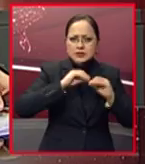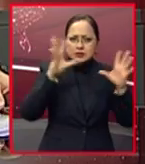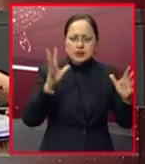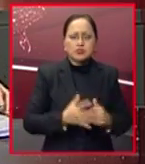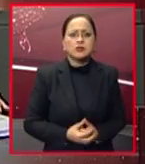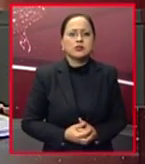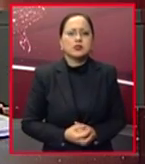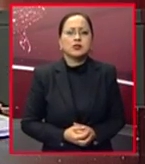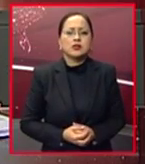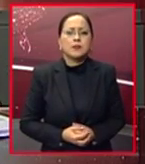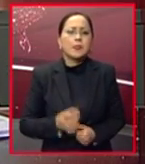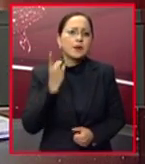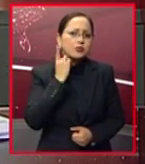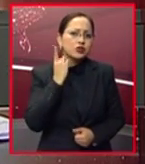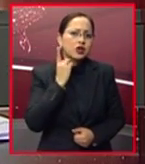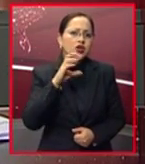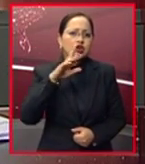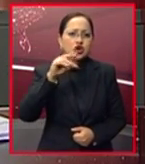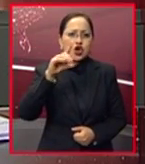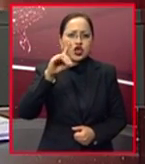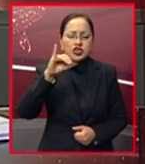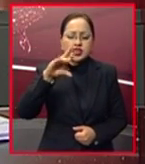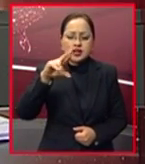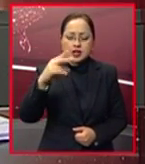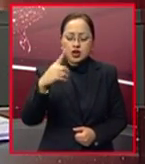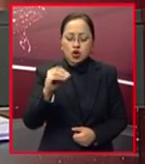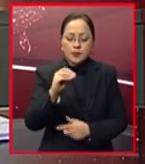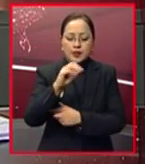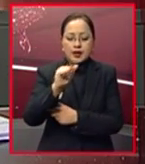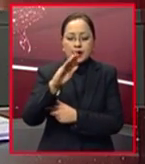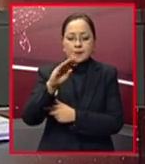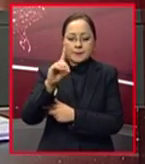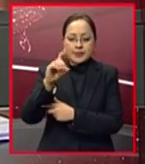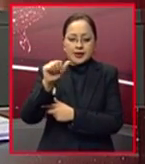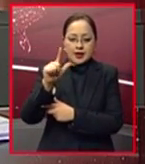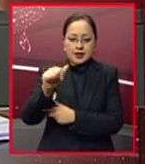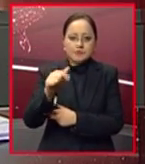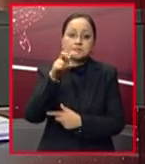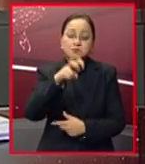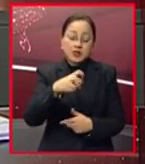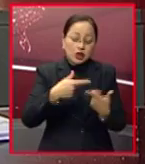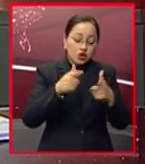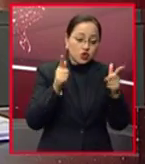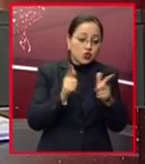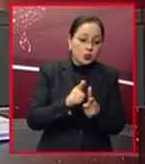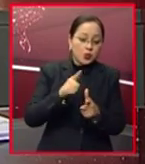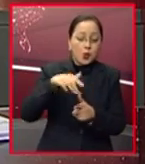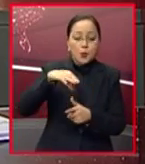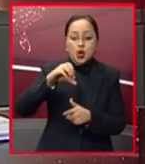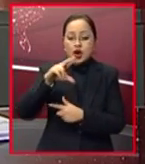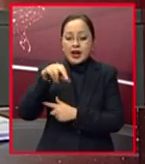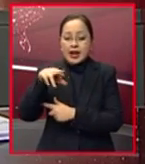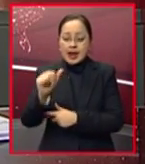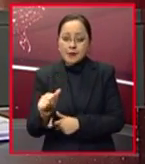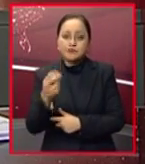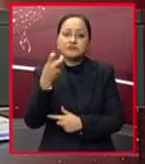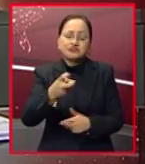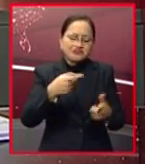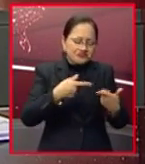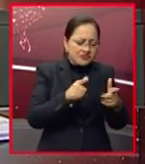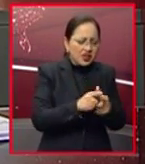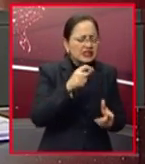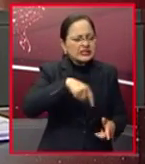El diputado Rodrigo Abdala D'Artigues, del Grupo Parlamentario de Morena, señaló que el régimen actual privilegia los intereses económicos sobre los